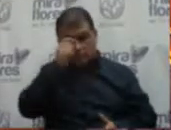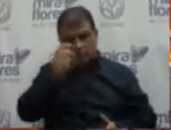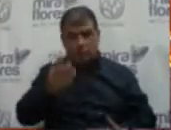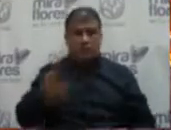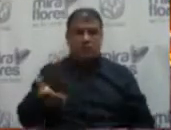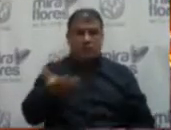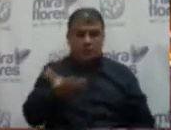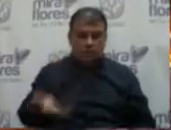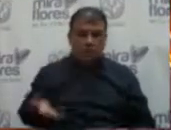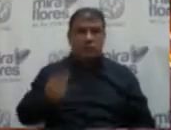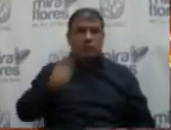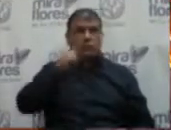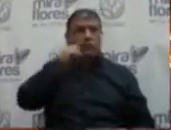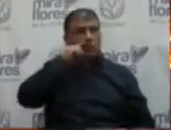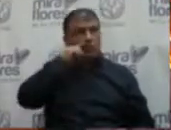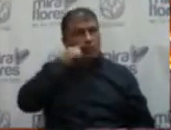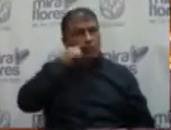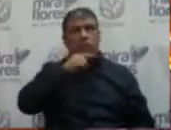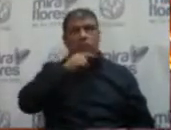damas y caballeros.